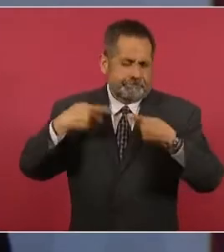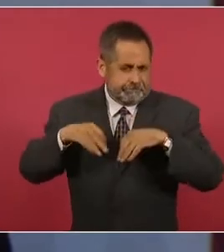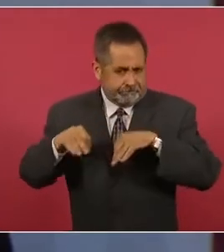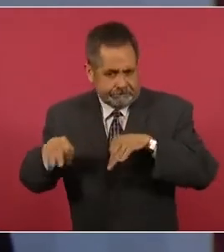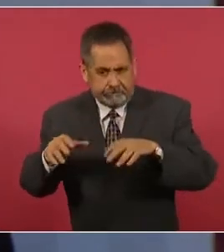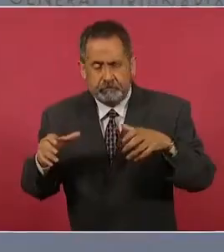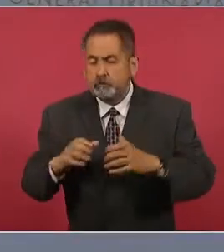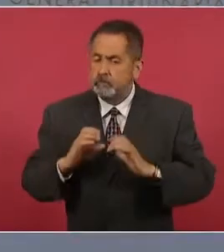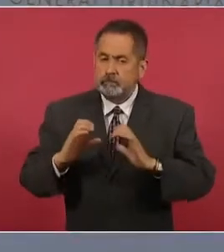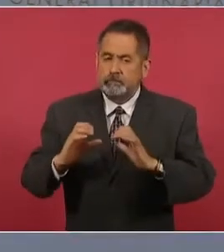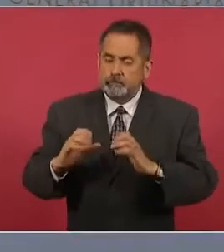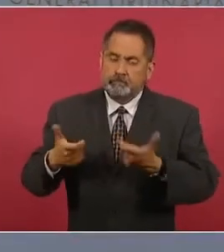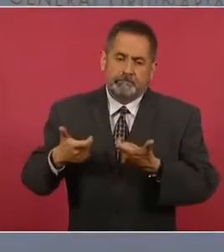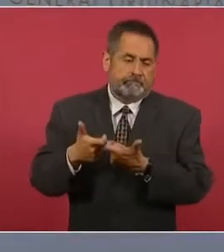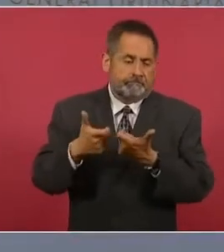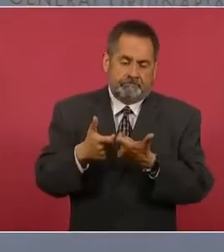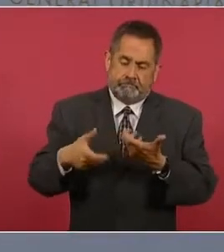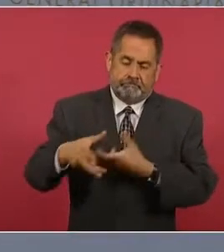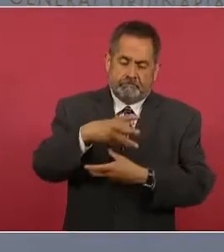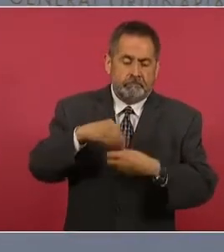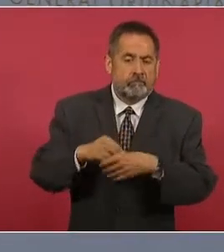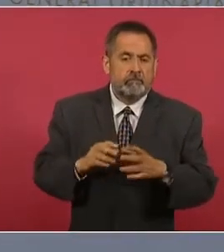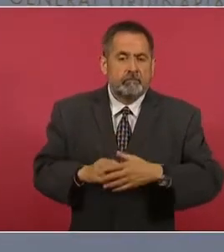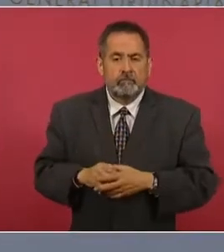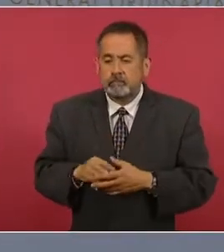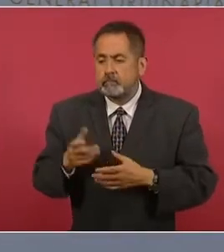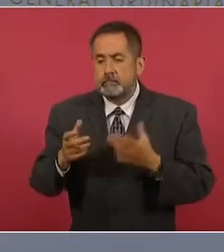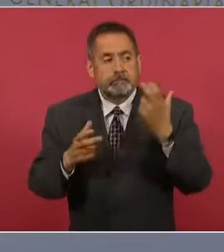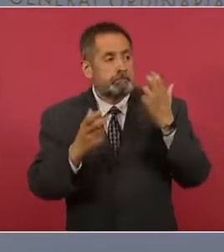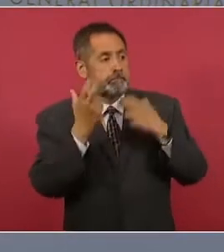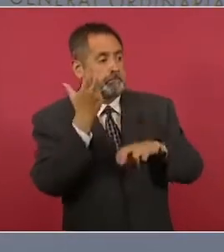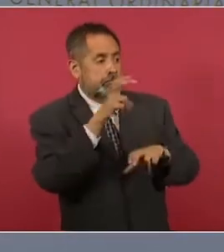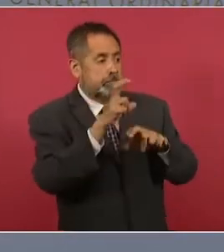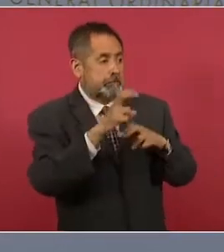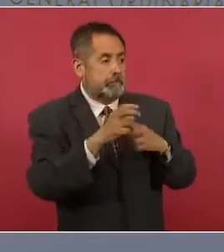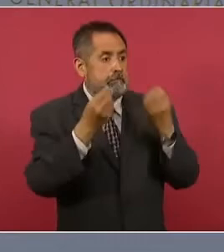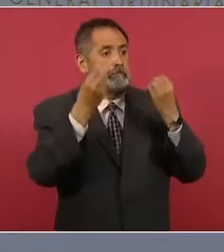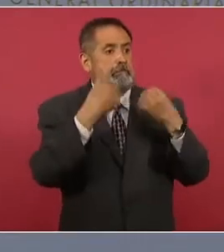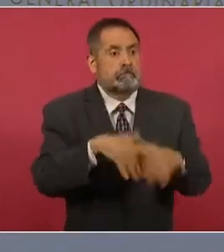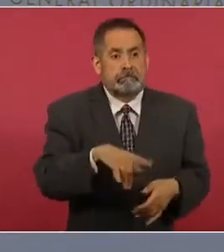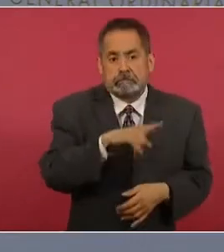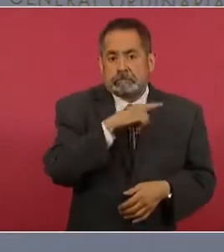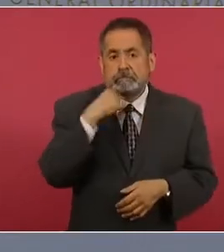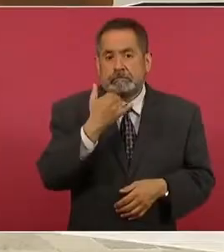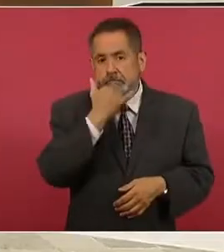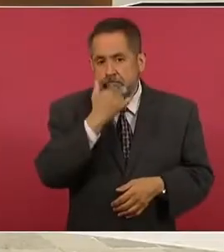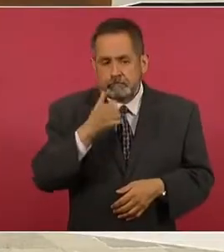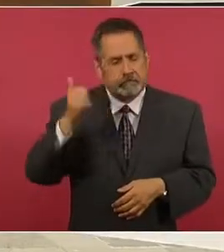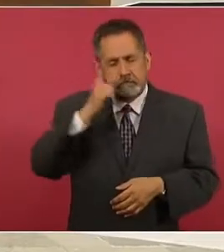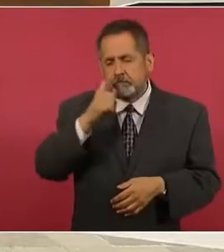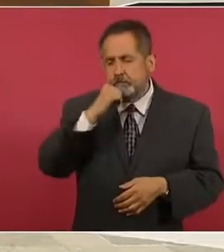que cuidar, no poner en riesgo esos fondos, porque siempre hay la tentación